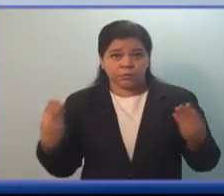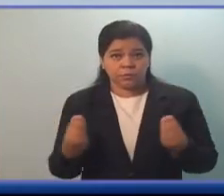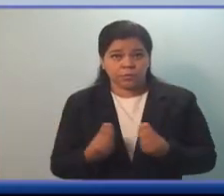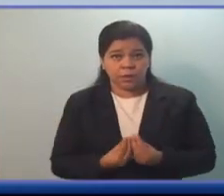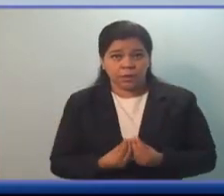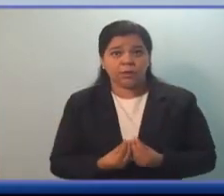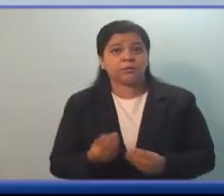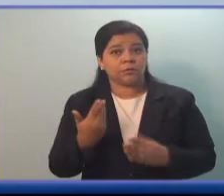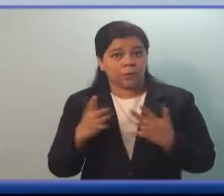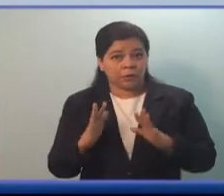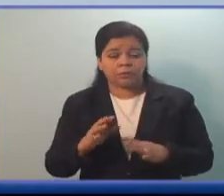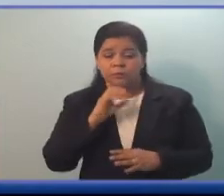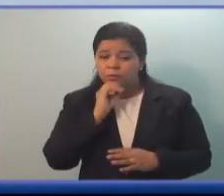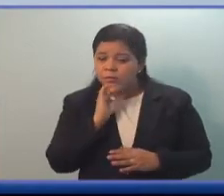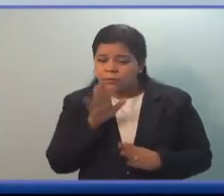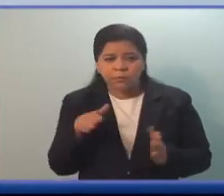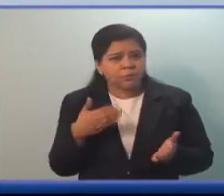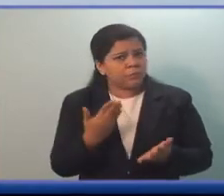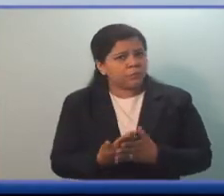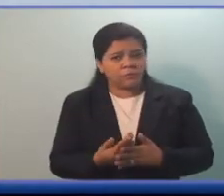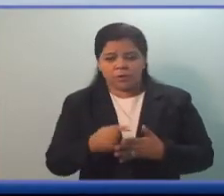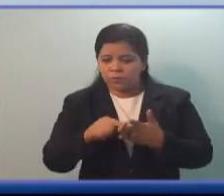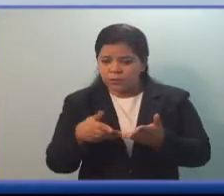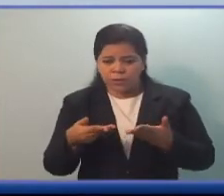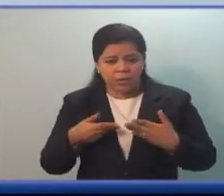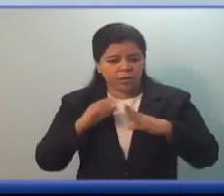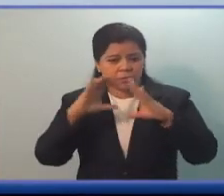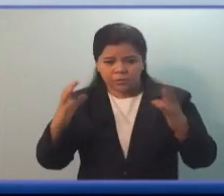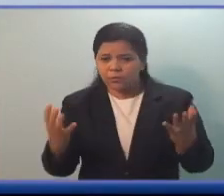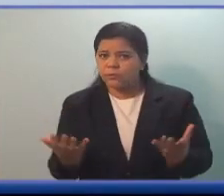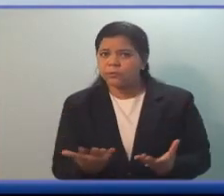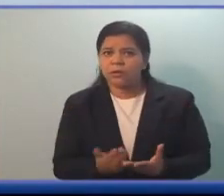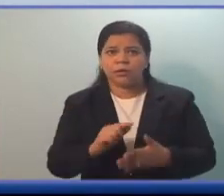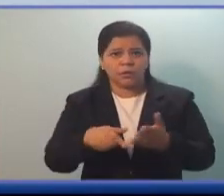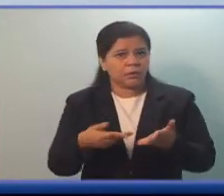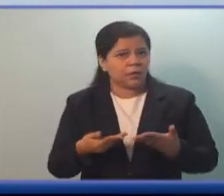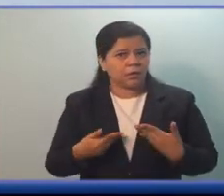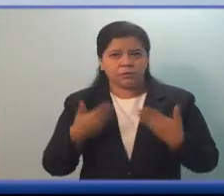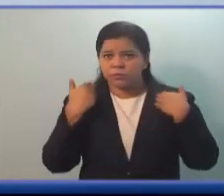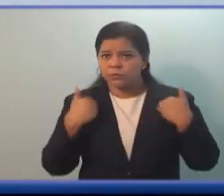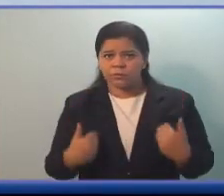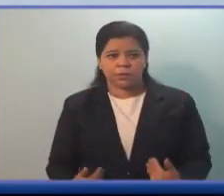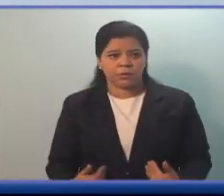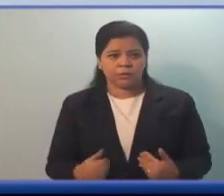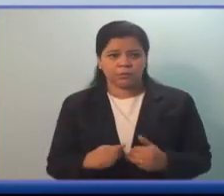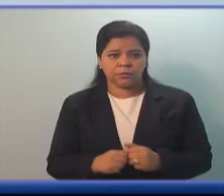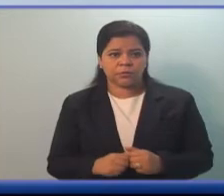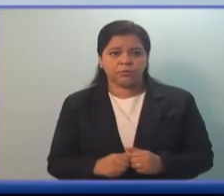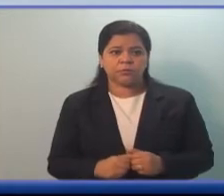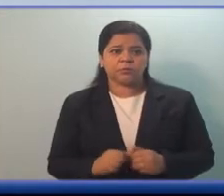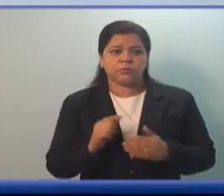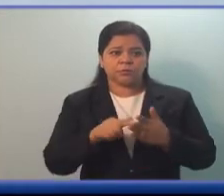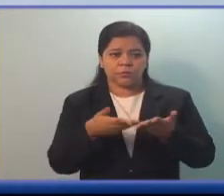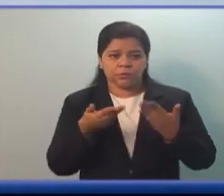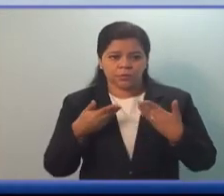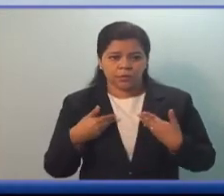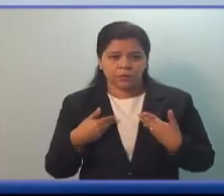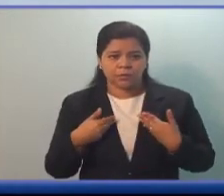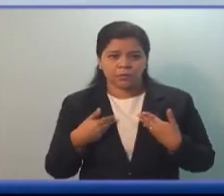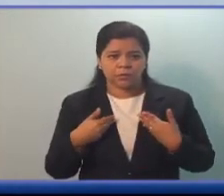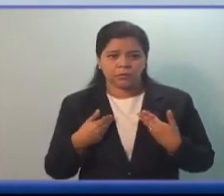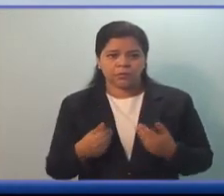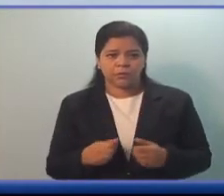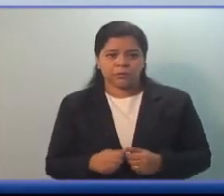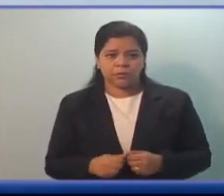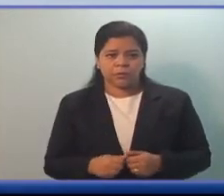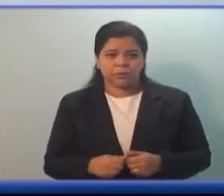se denominan incluso toda la doctrina del derecho internacional, de los derechos humanos, que son derechos que están sujetos, por eso se